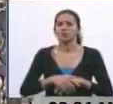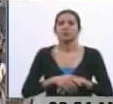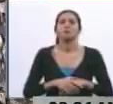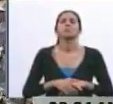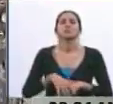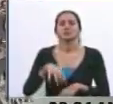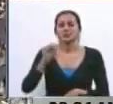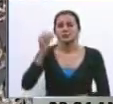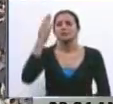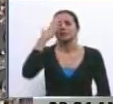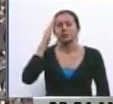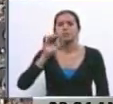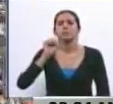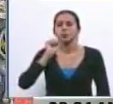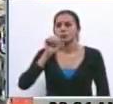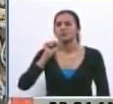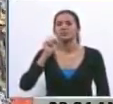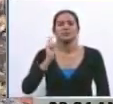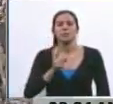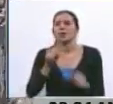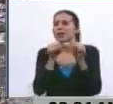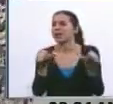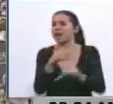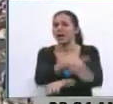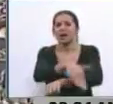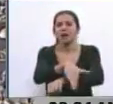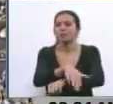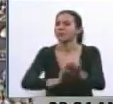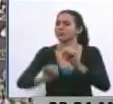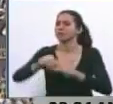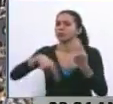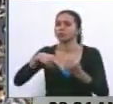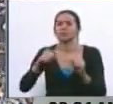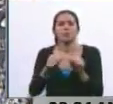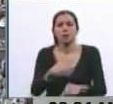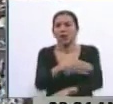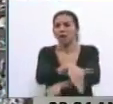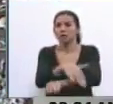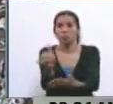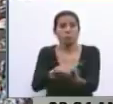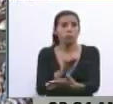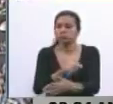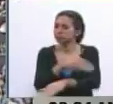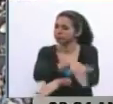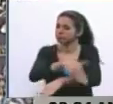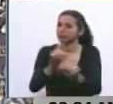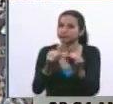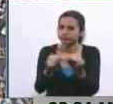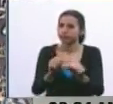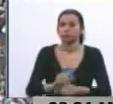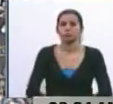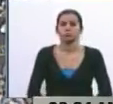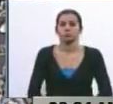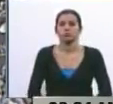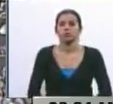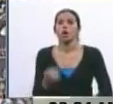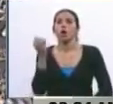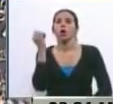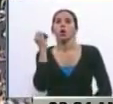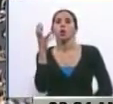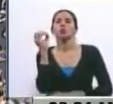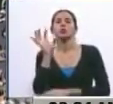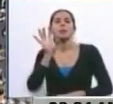la necesidad de permanecer en la calle para defender la revolución bolivariana. El Congreso de la Patria es diseñado, ideado por